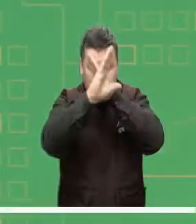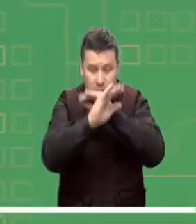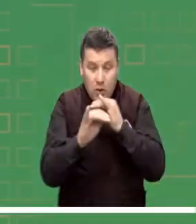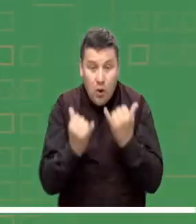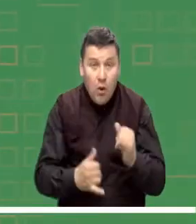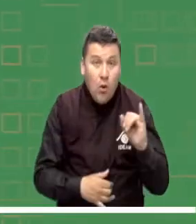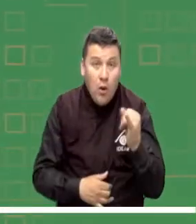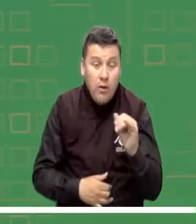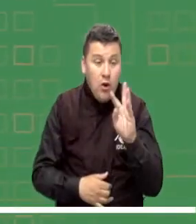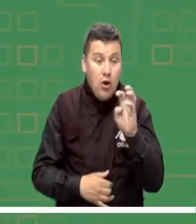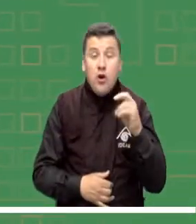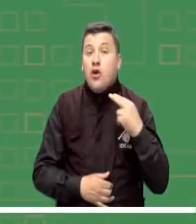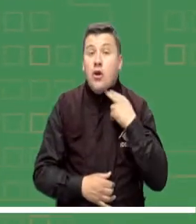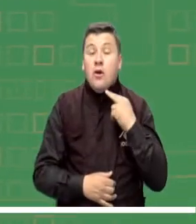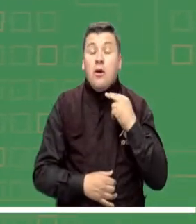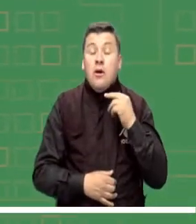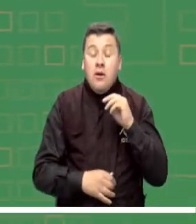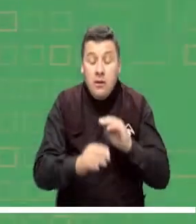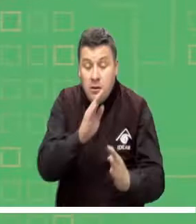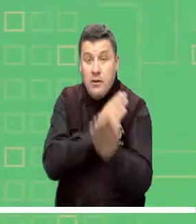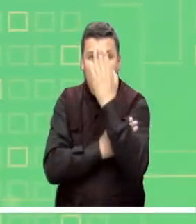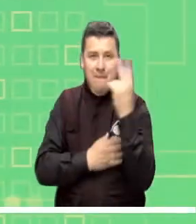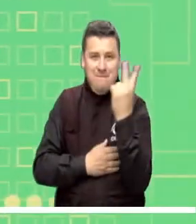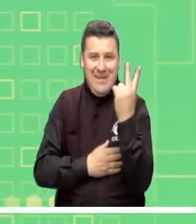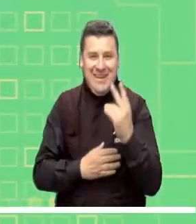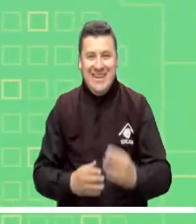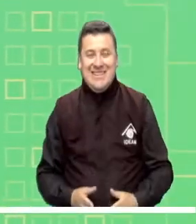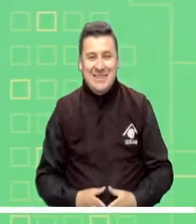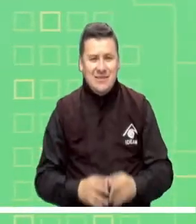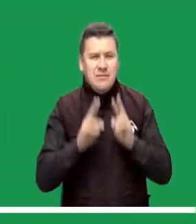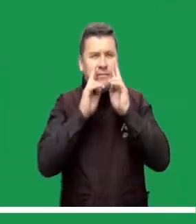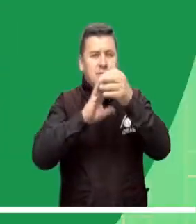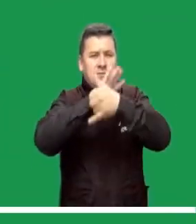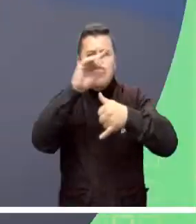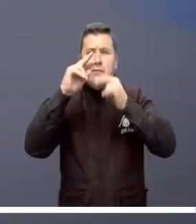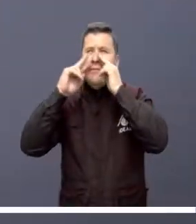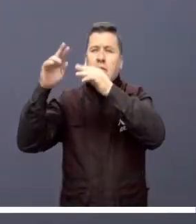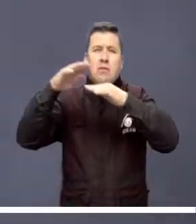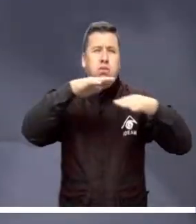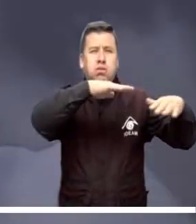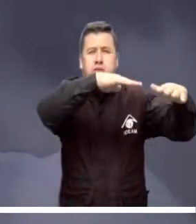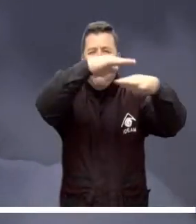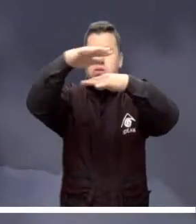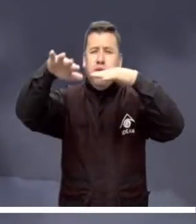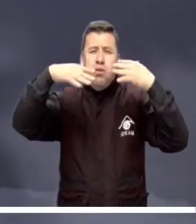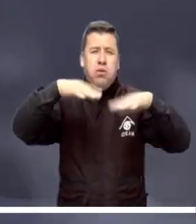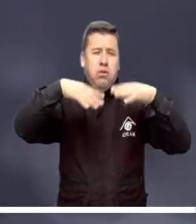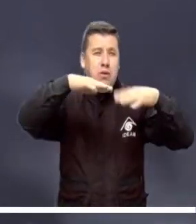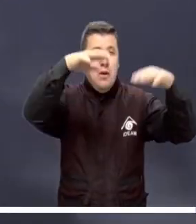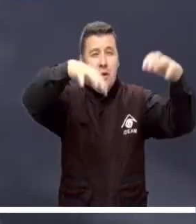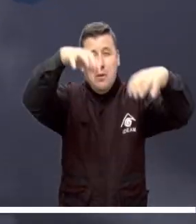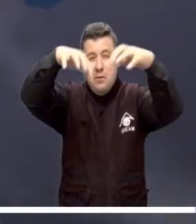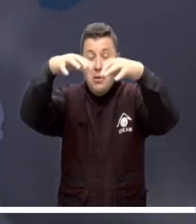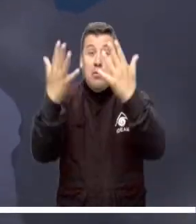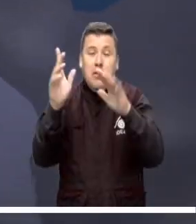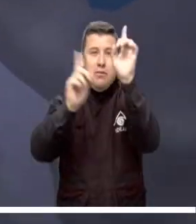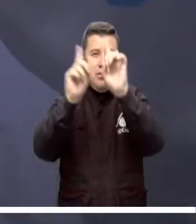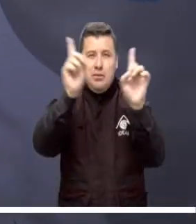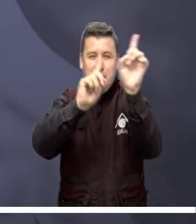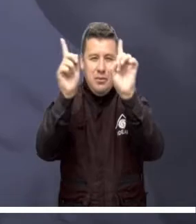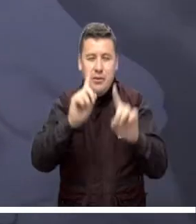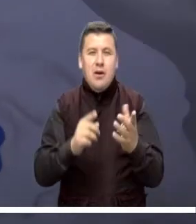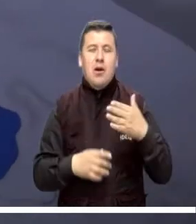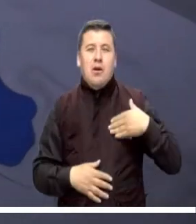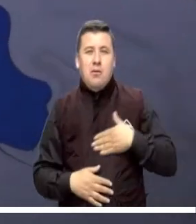Pronóstico del tiempo para la noche de hoy, jueves 8 de noviembre y madrugada del viernes. La región Caribe prevé alta nubosidad y lluvias con